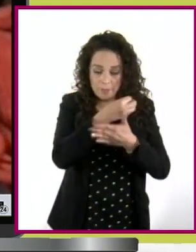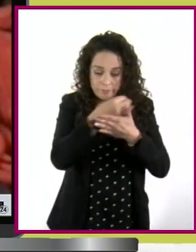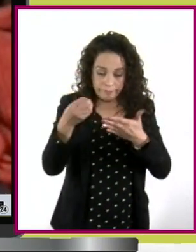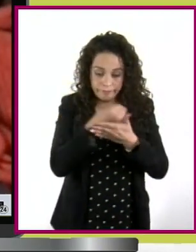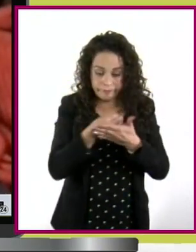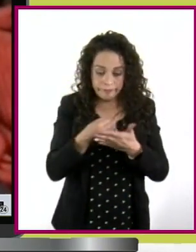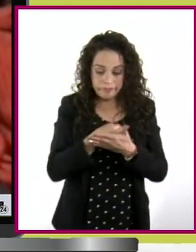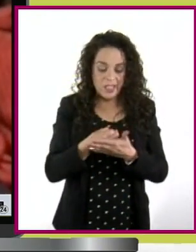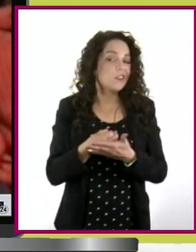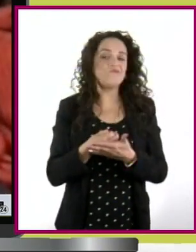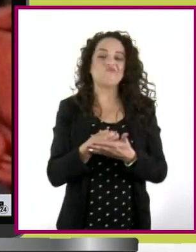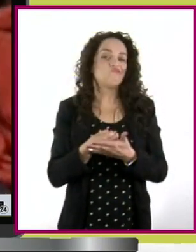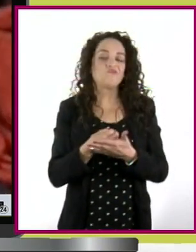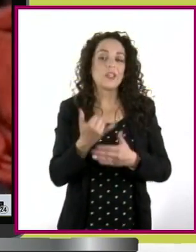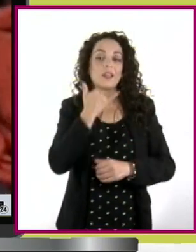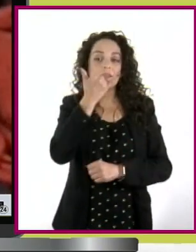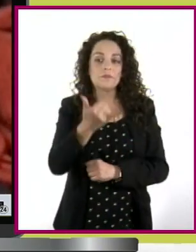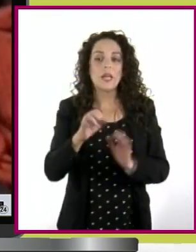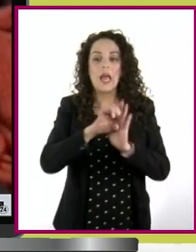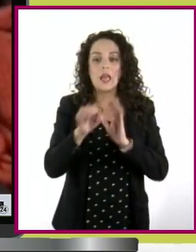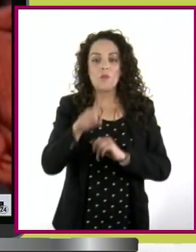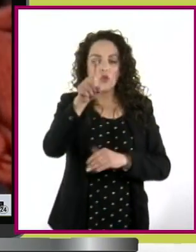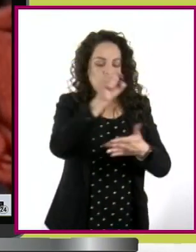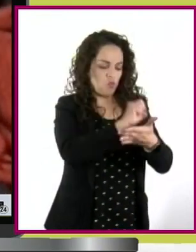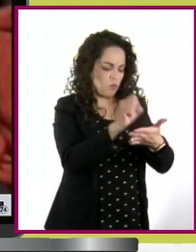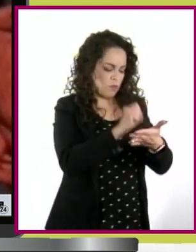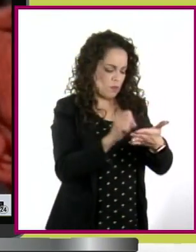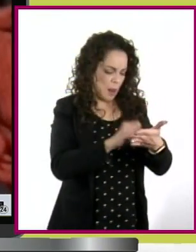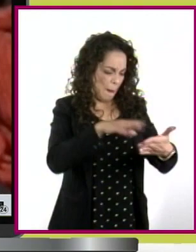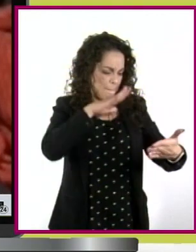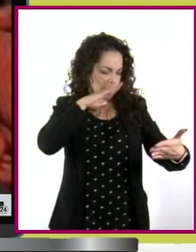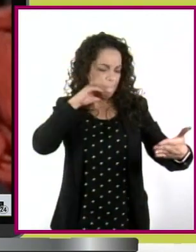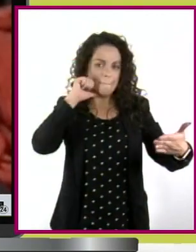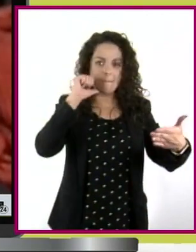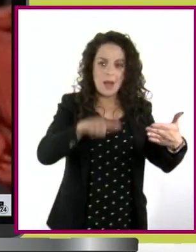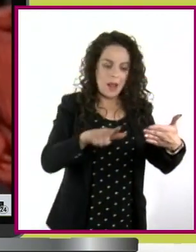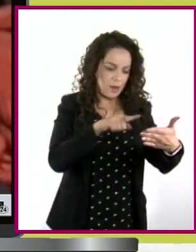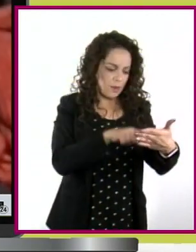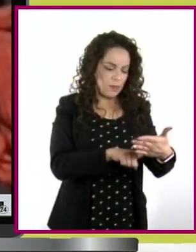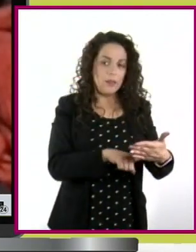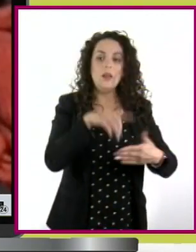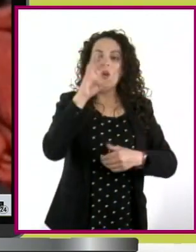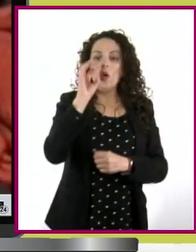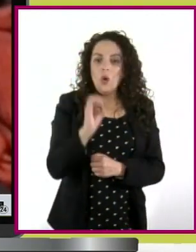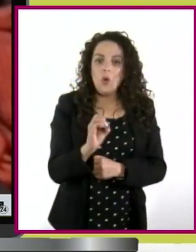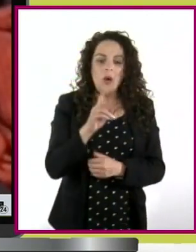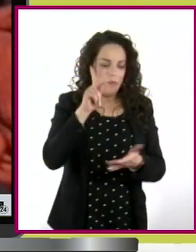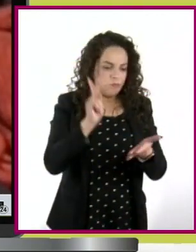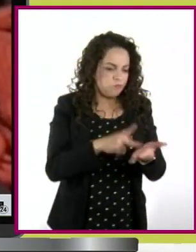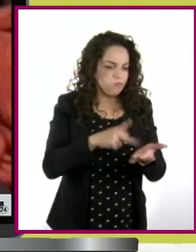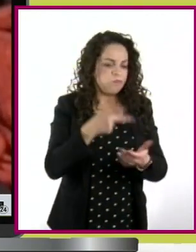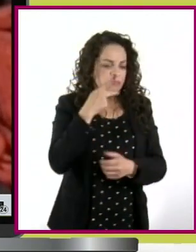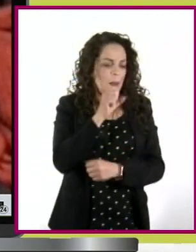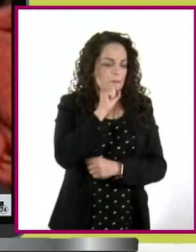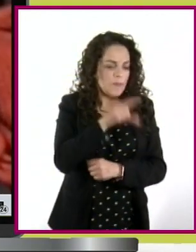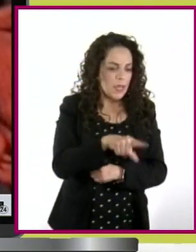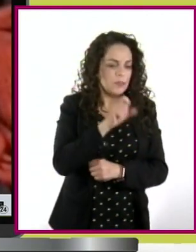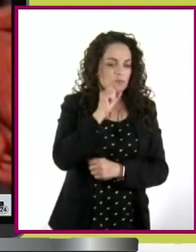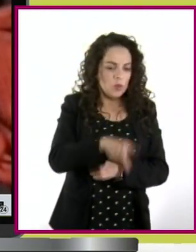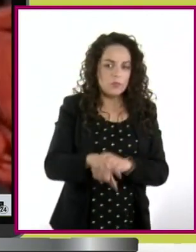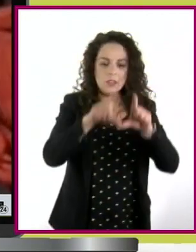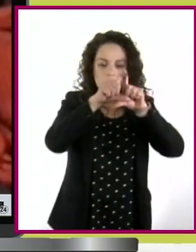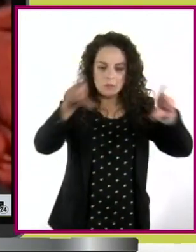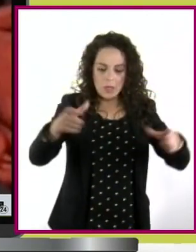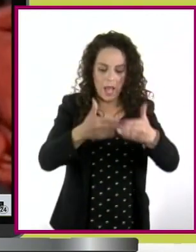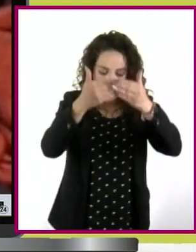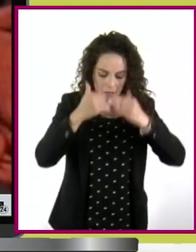quiere decir esto? Cuando escribes mal un párrafo, cuando hay redundancias o repeticiones en un párrafo,